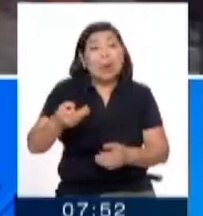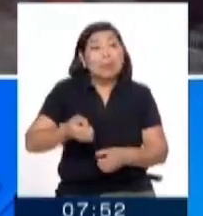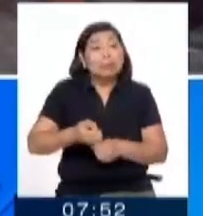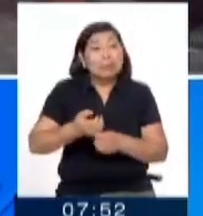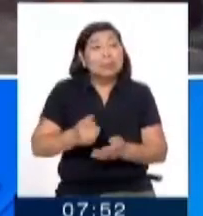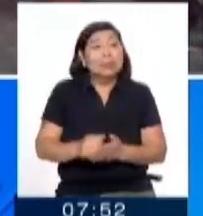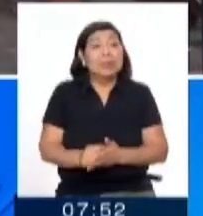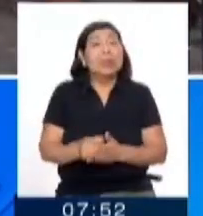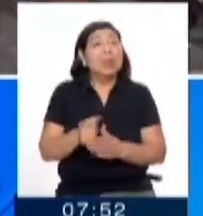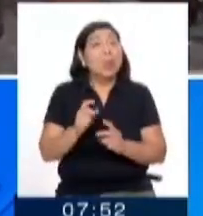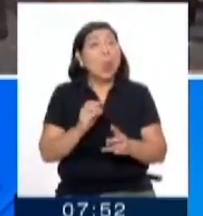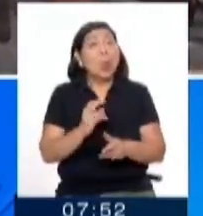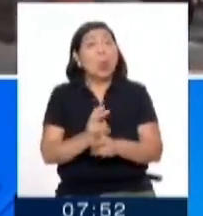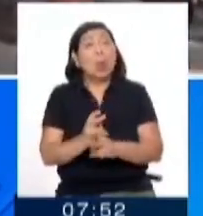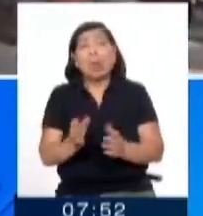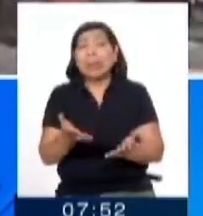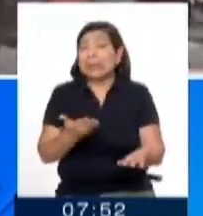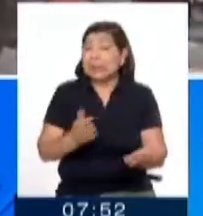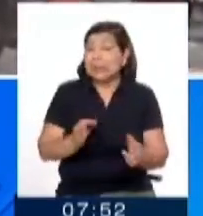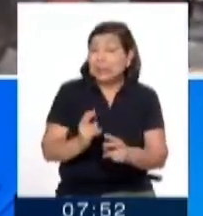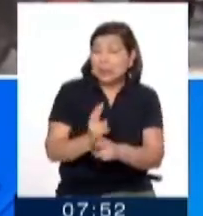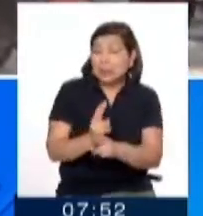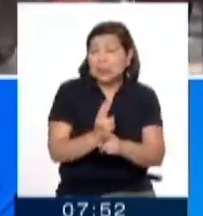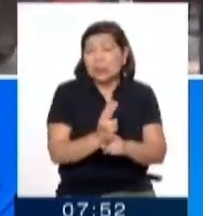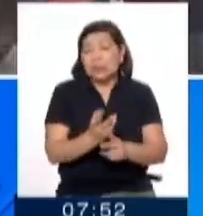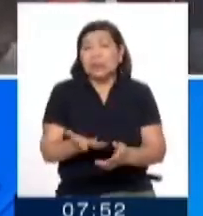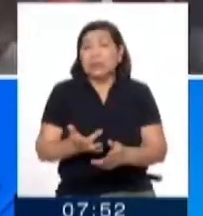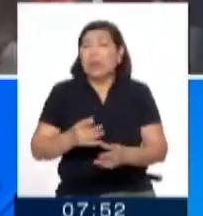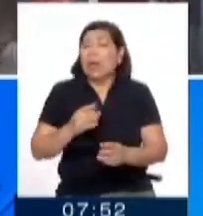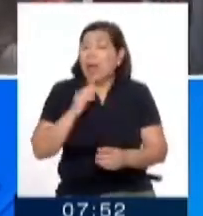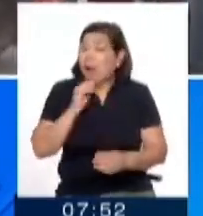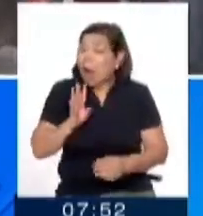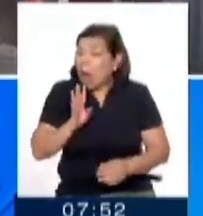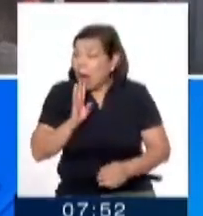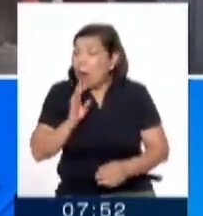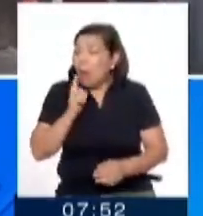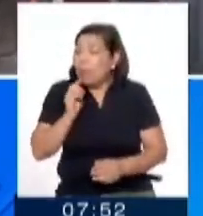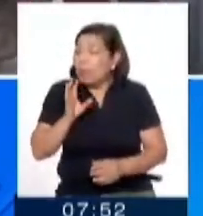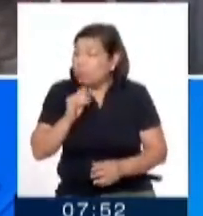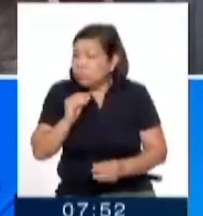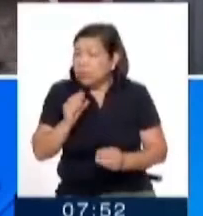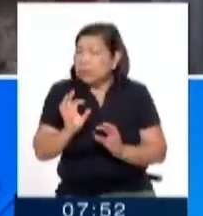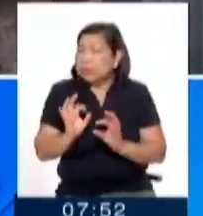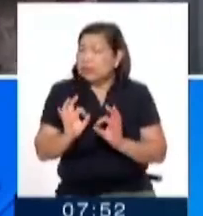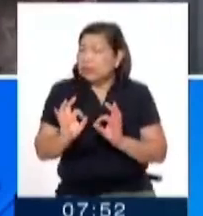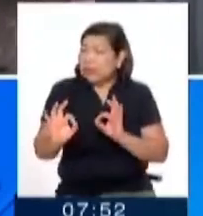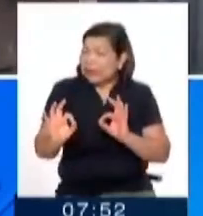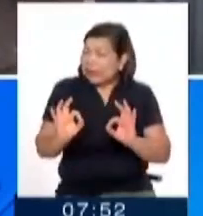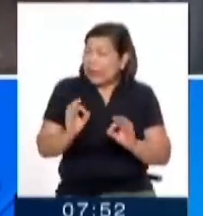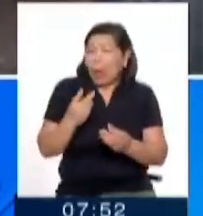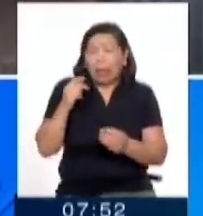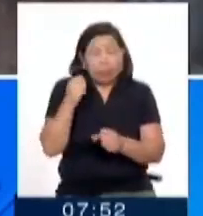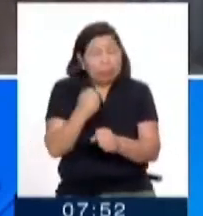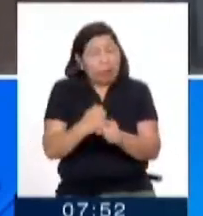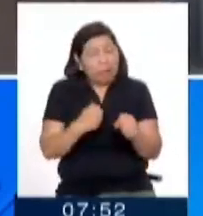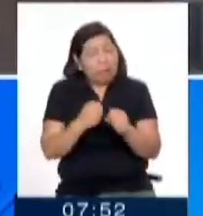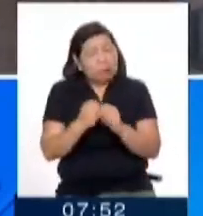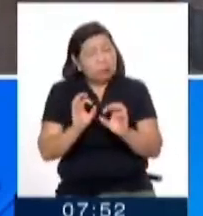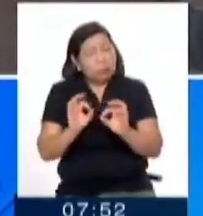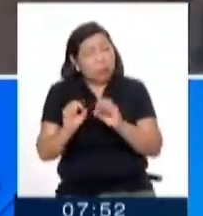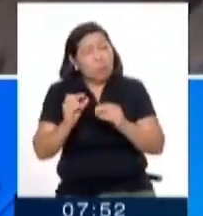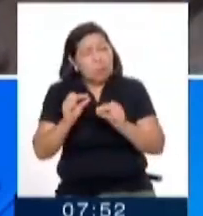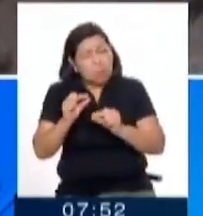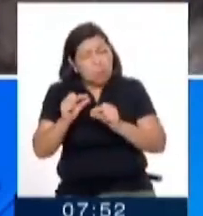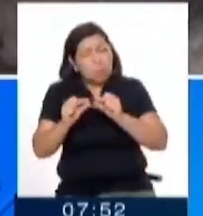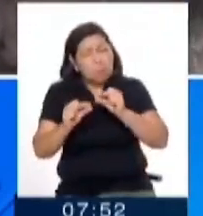para este tipo de trabajo en estructuras colapsadas, se le ha dado el soporte emocional y el trabajo es muy fino en el sentido de que se tiene que ir